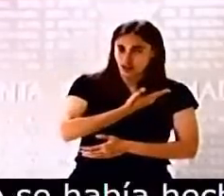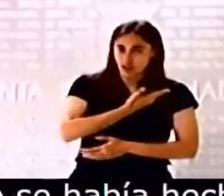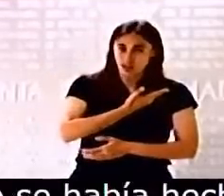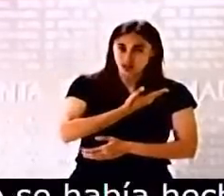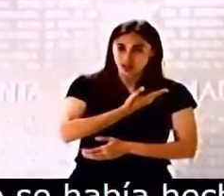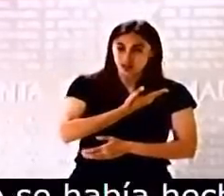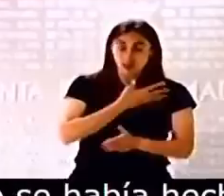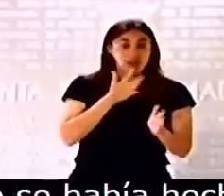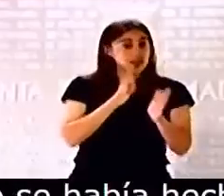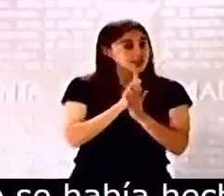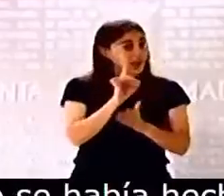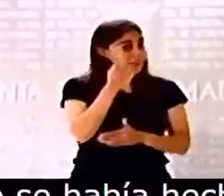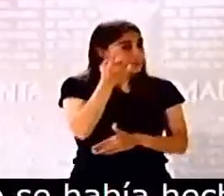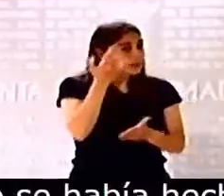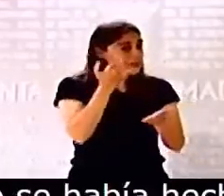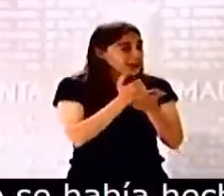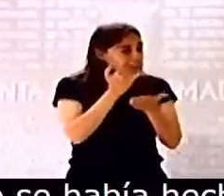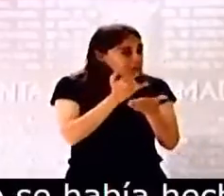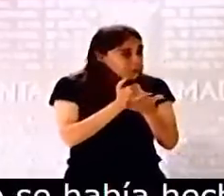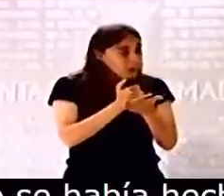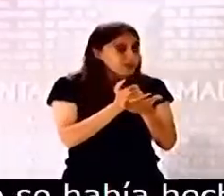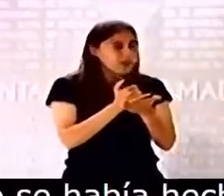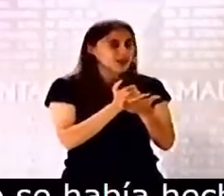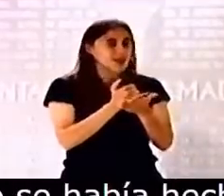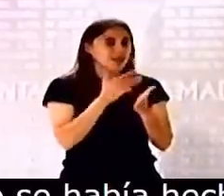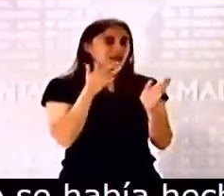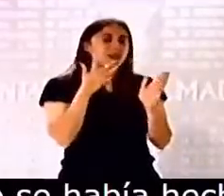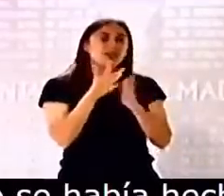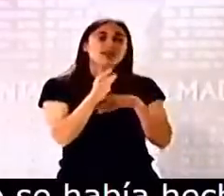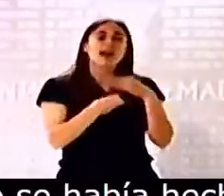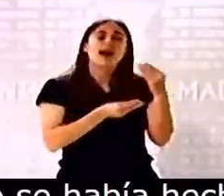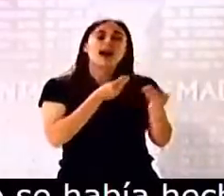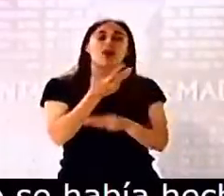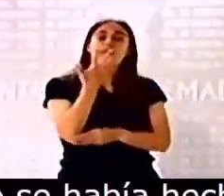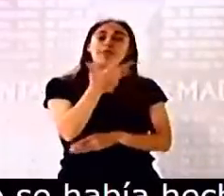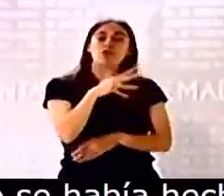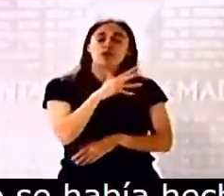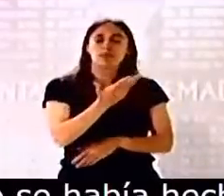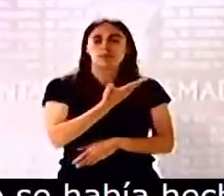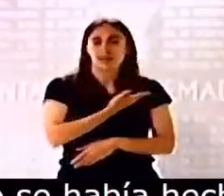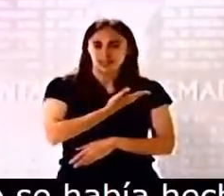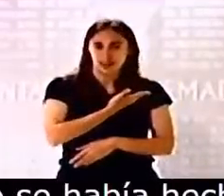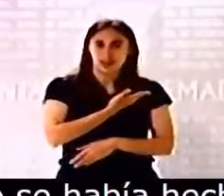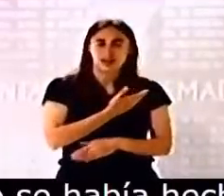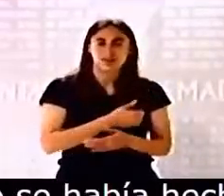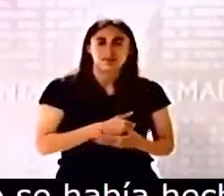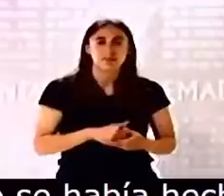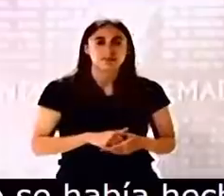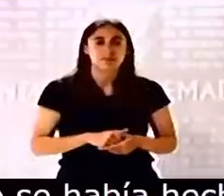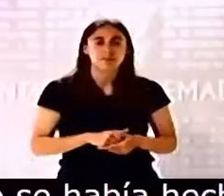O sea, el primer piloto que se hace sobre esto se hace en el área de salud de Plasencia.